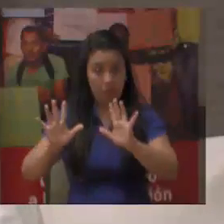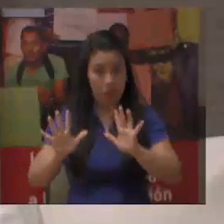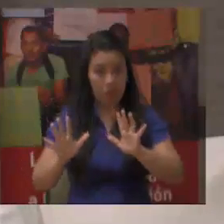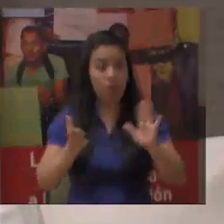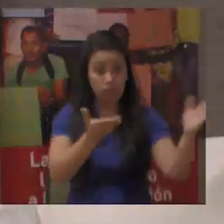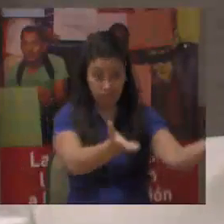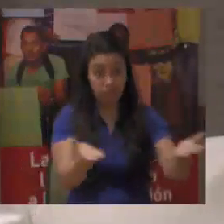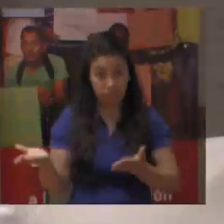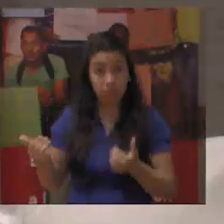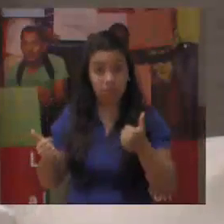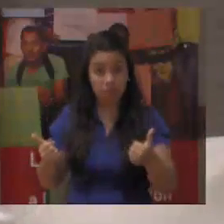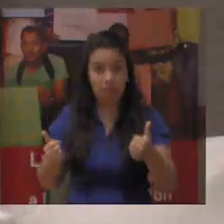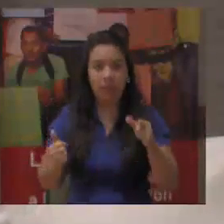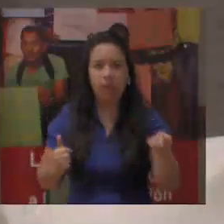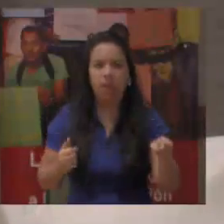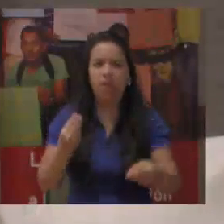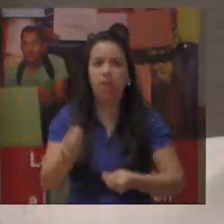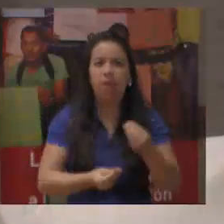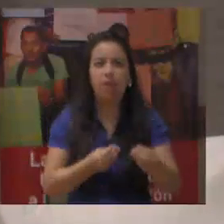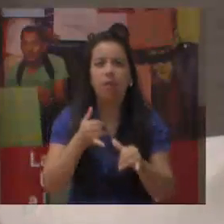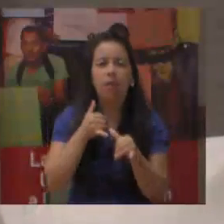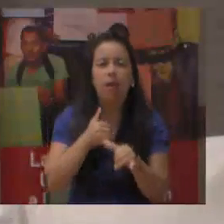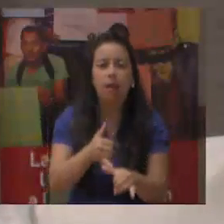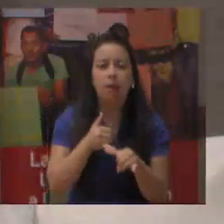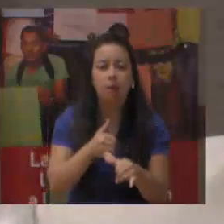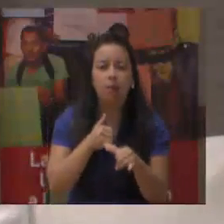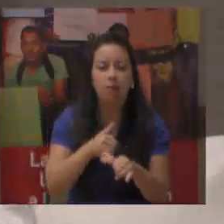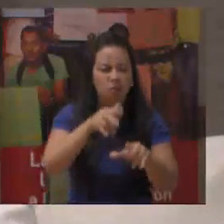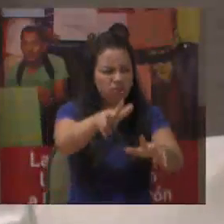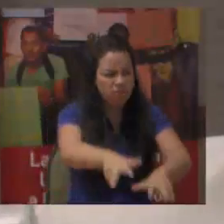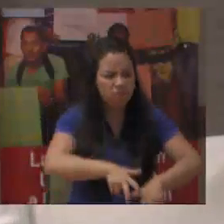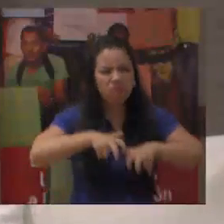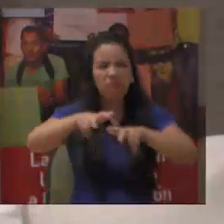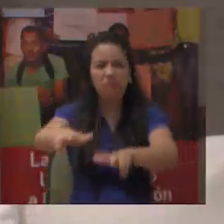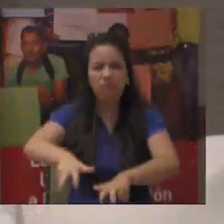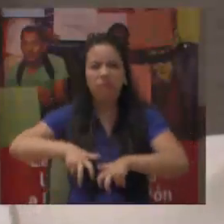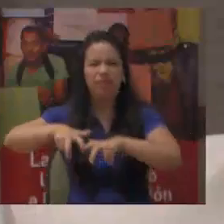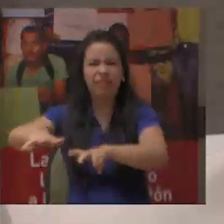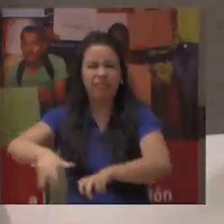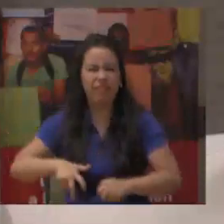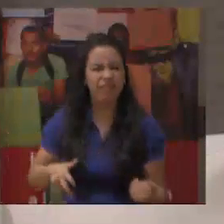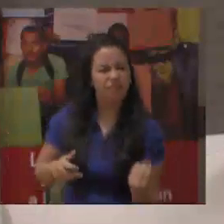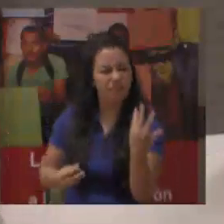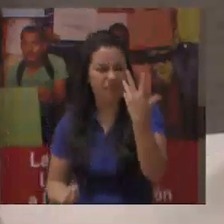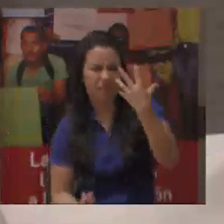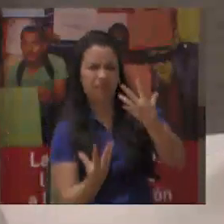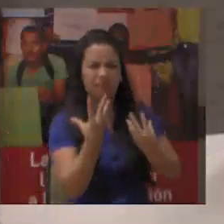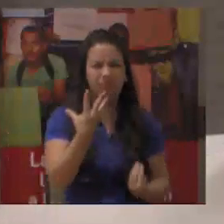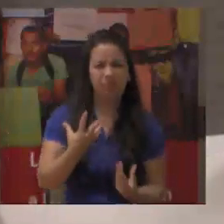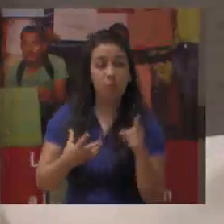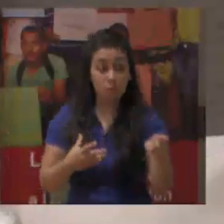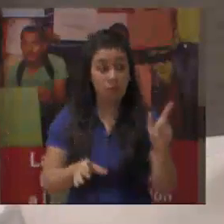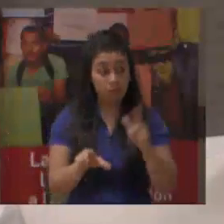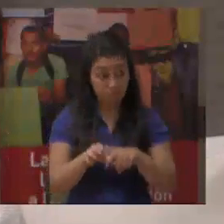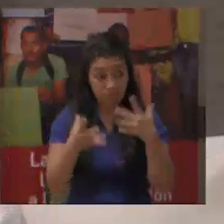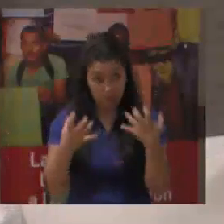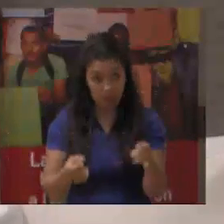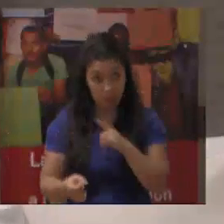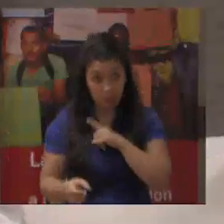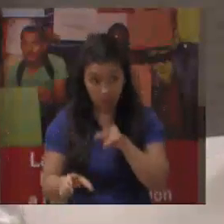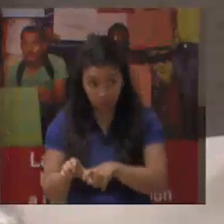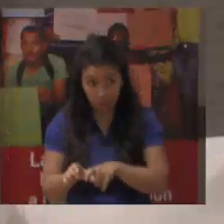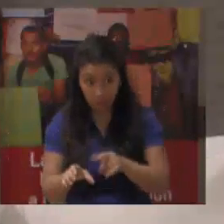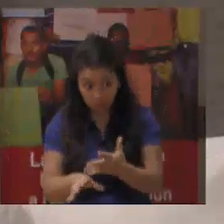también. Allá lo están volviendo ingenieros agronómicos. Y casi que para poder permanecer o pertenecer a esa